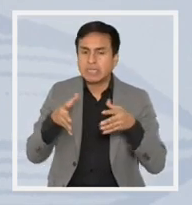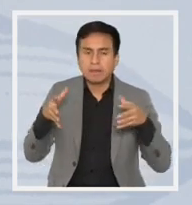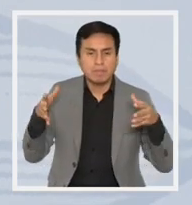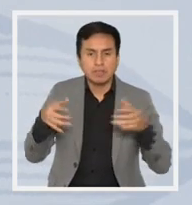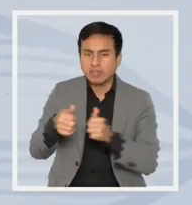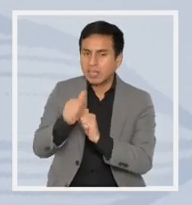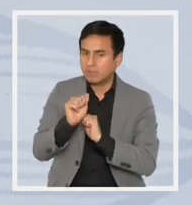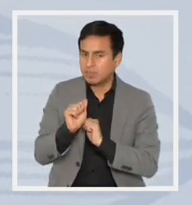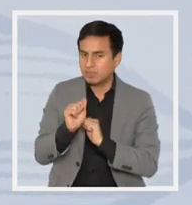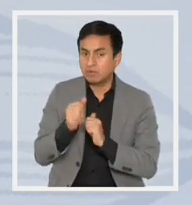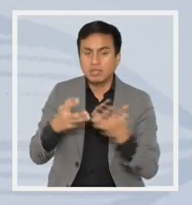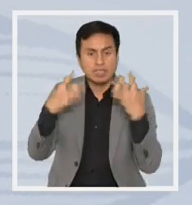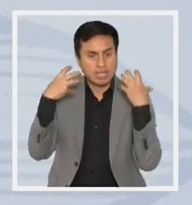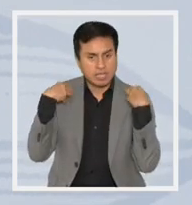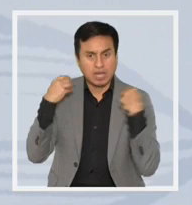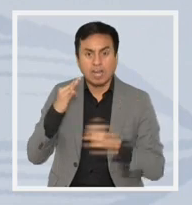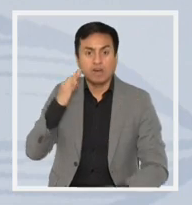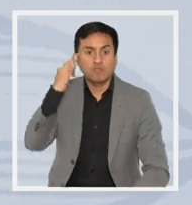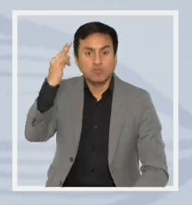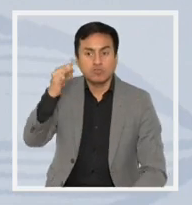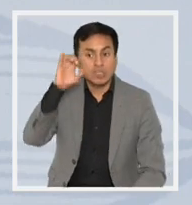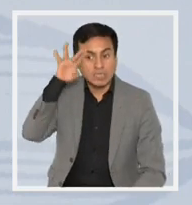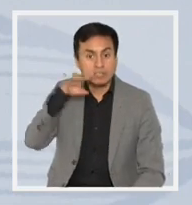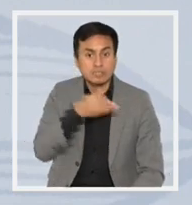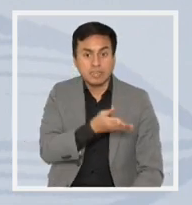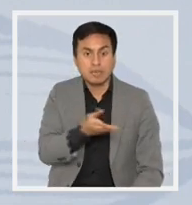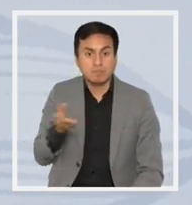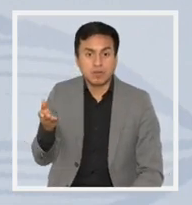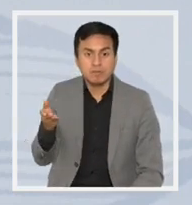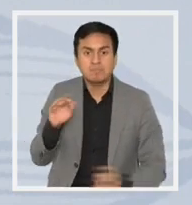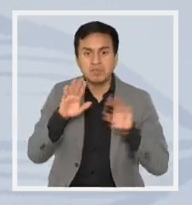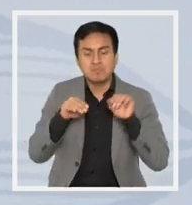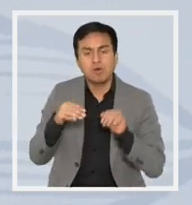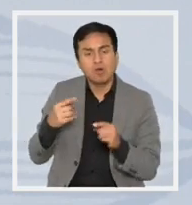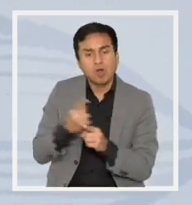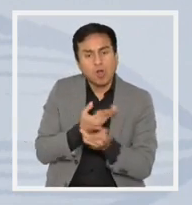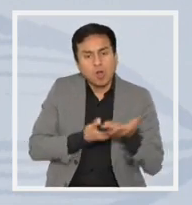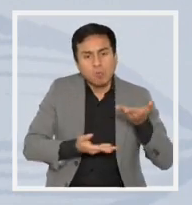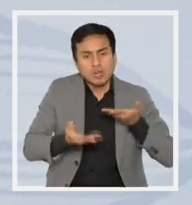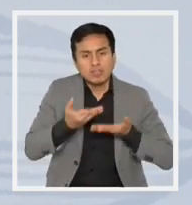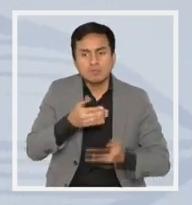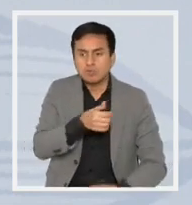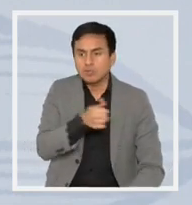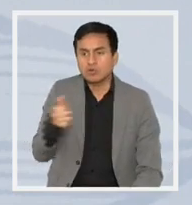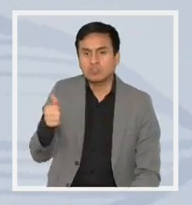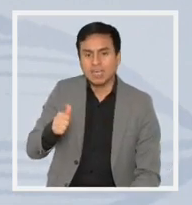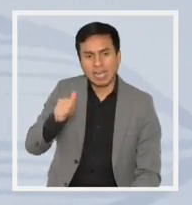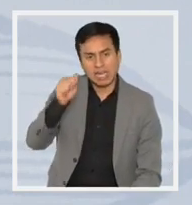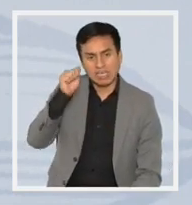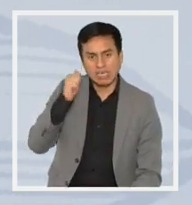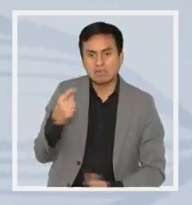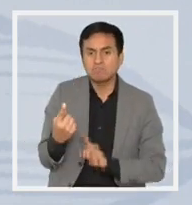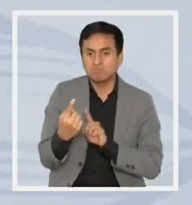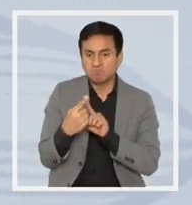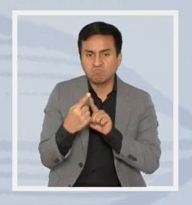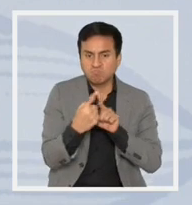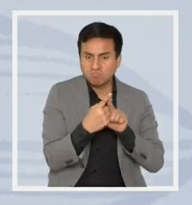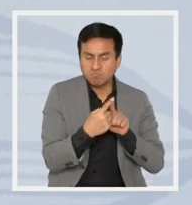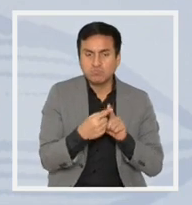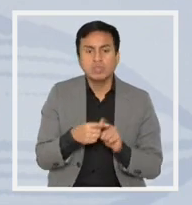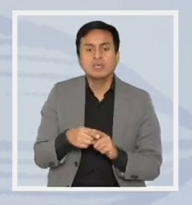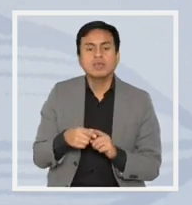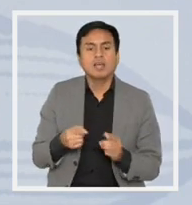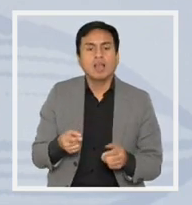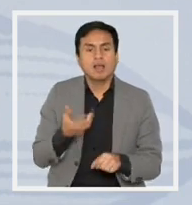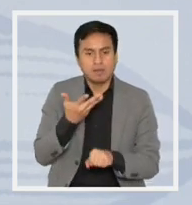tremendo desafío y esta gran tarea que tenemos por delante. Sepan, tal como lo conversamos con todos ustedes el día de ayer personalmente, que